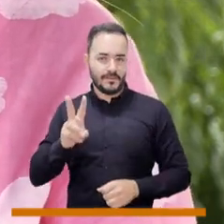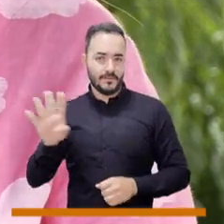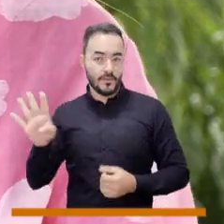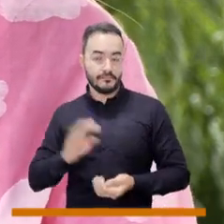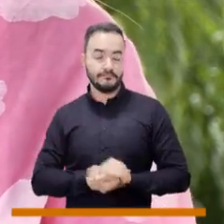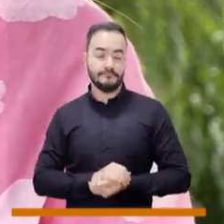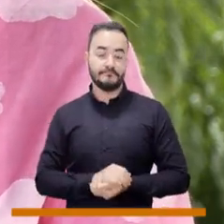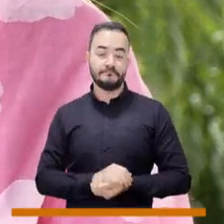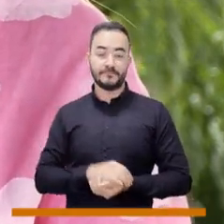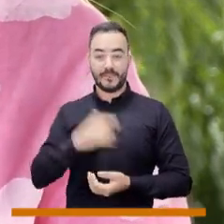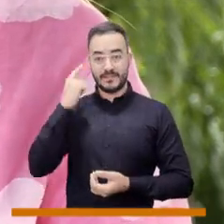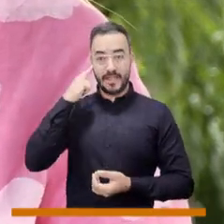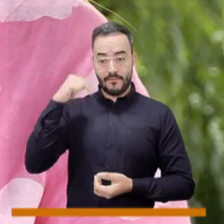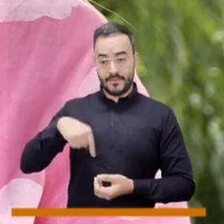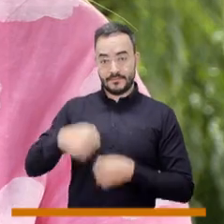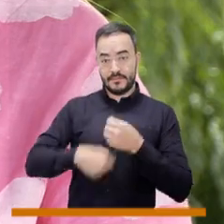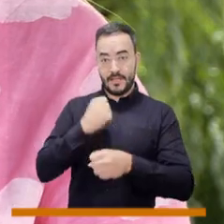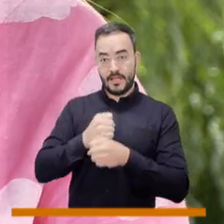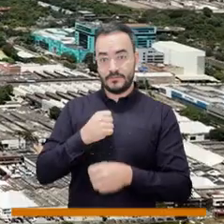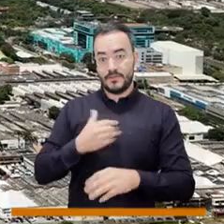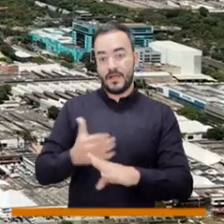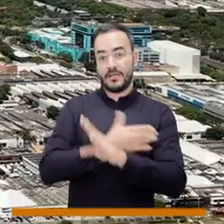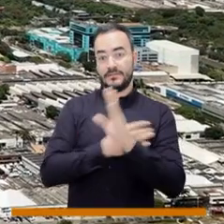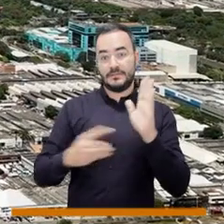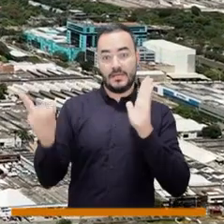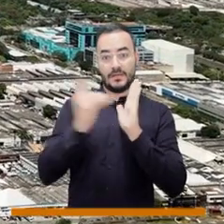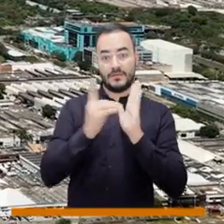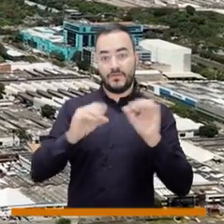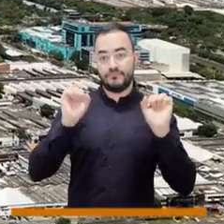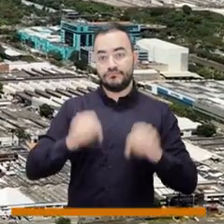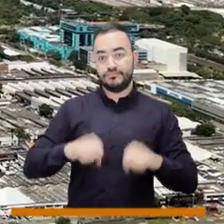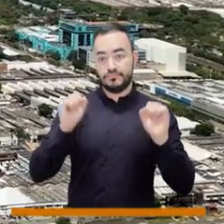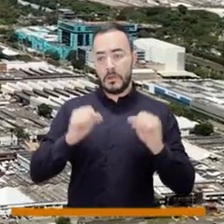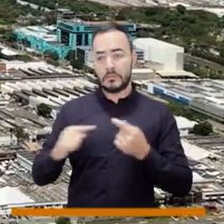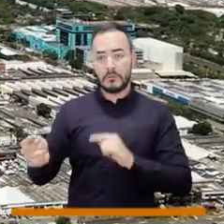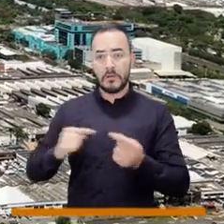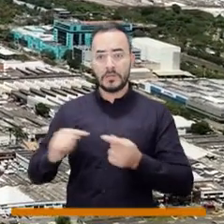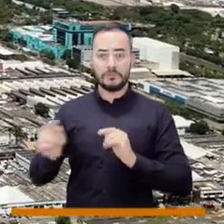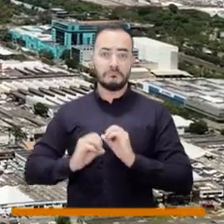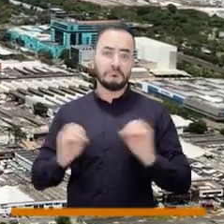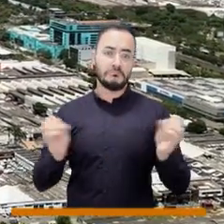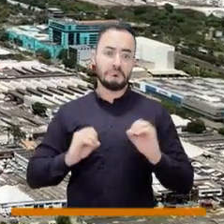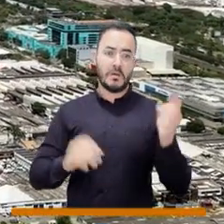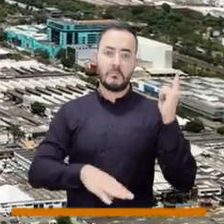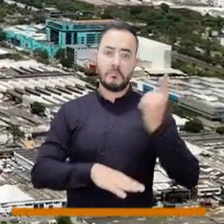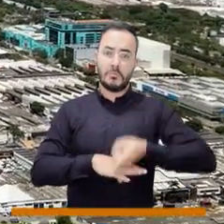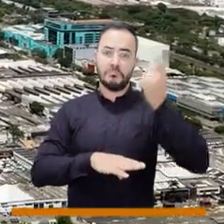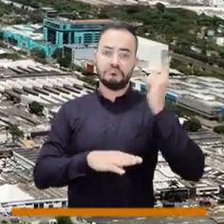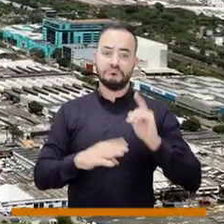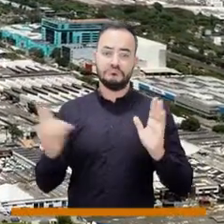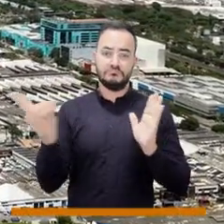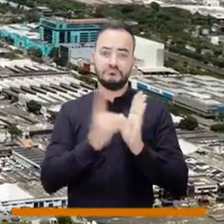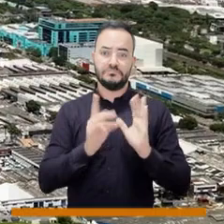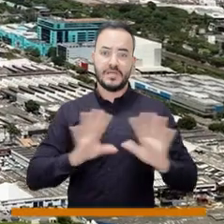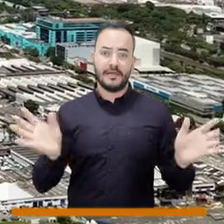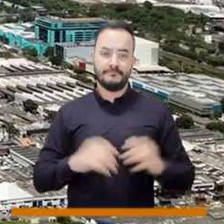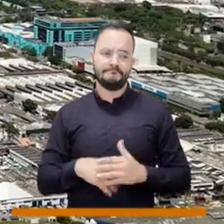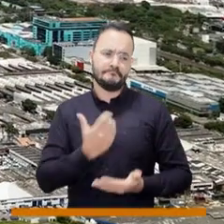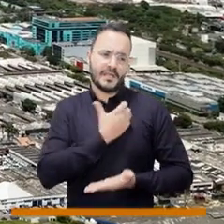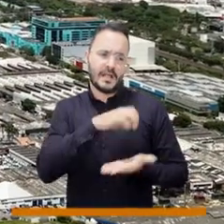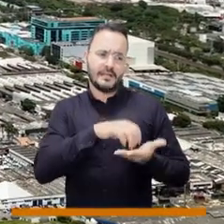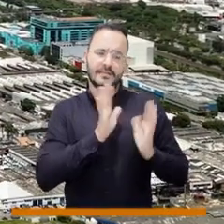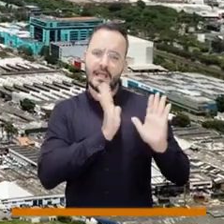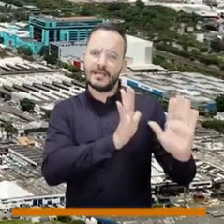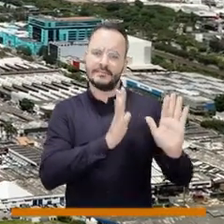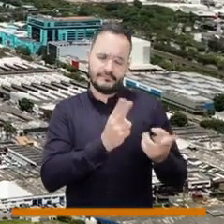Y recordemos que este año tuvimos un presupuesto que fue adoptado por decreto, que ni siquiera se discutió en el Consejo. Y no se